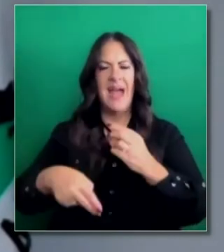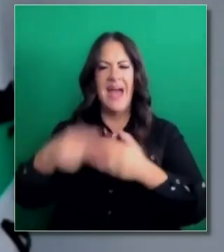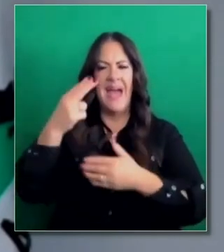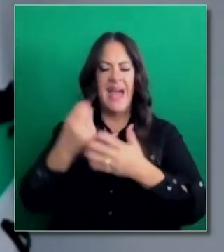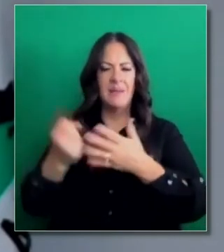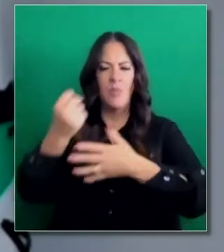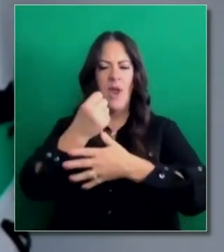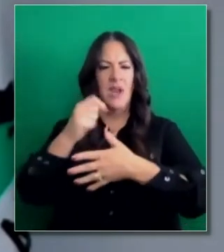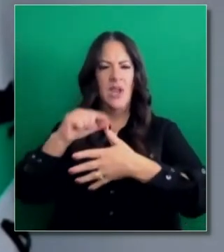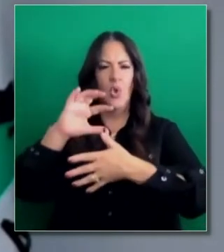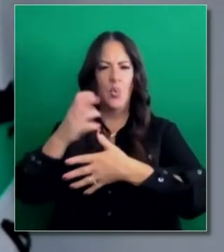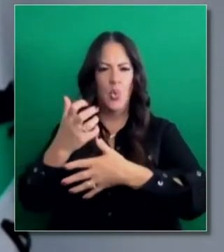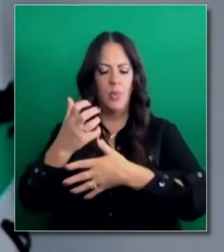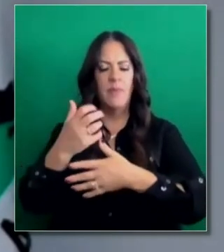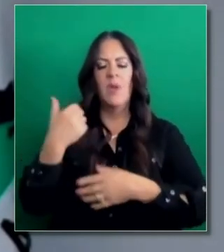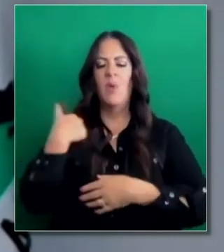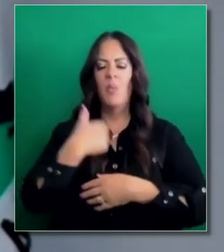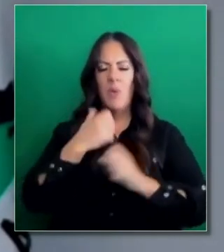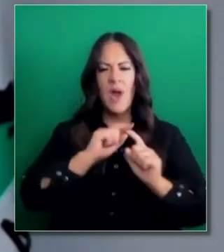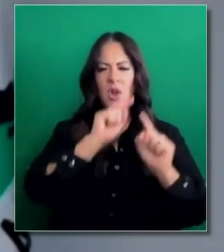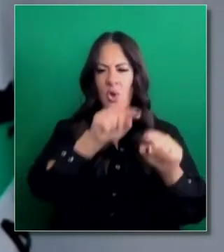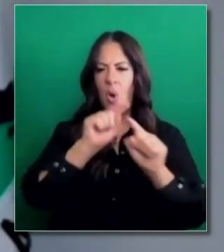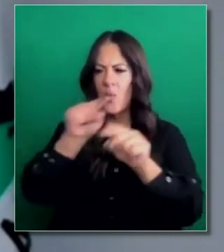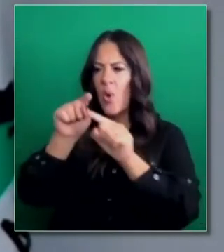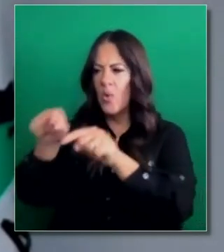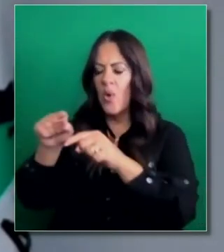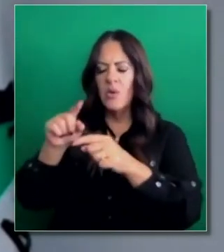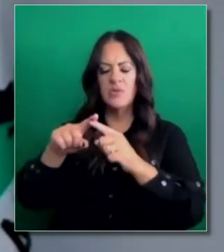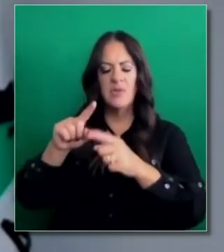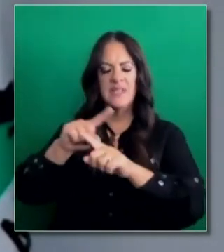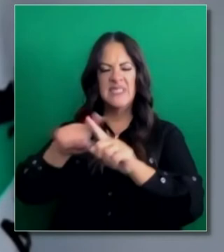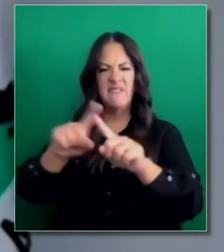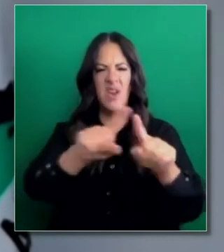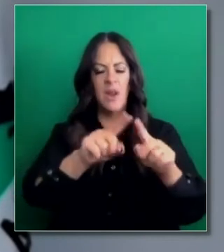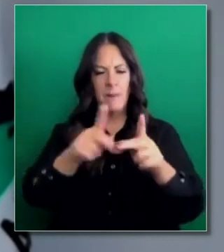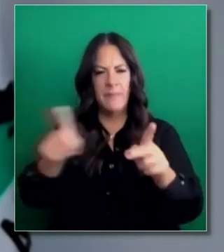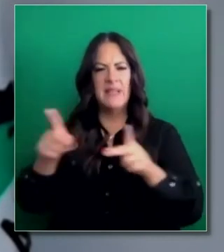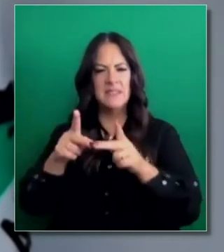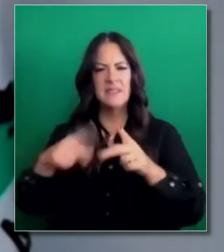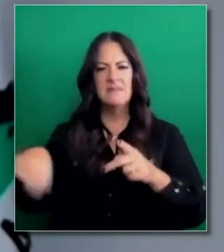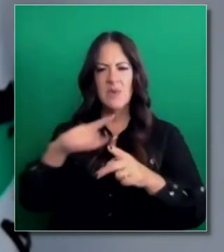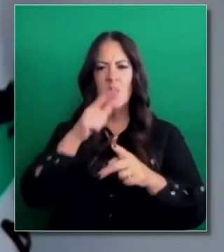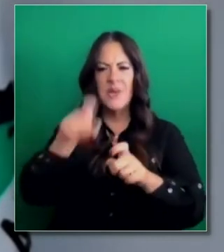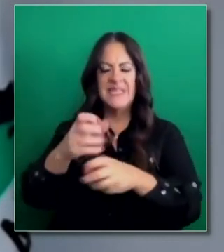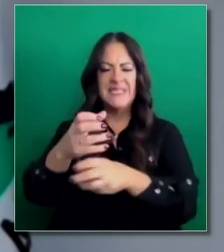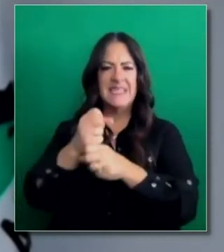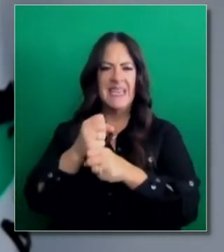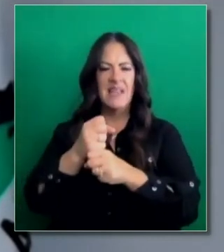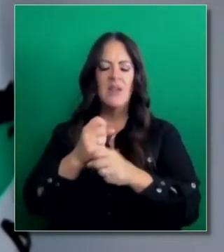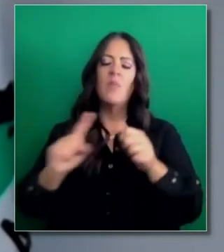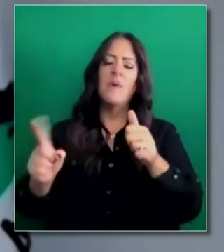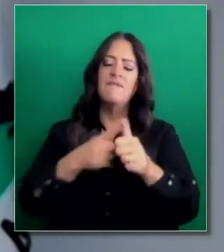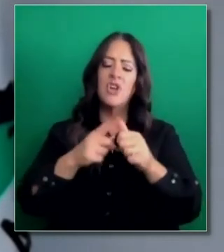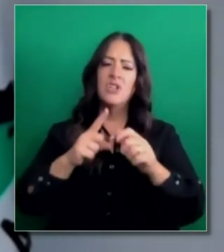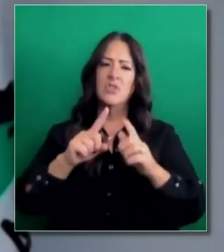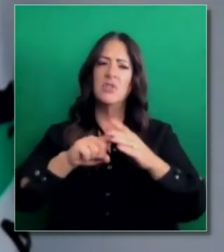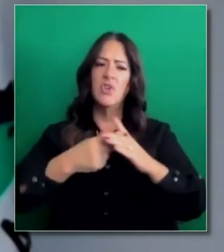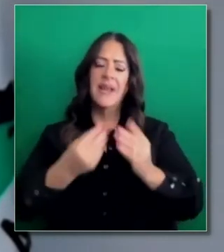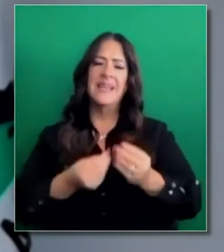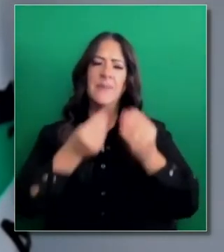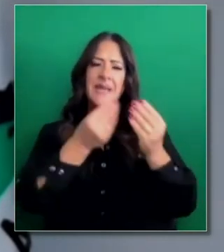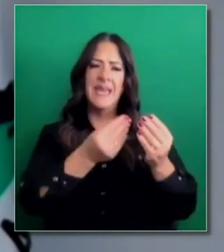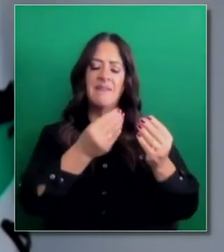esos primeros grupos nos va a ayudar a llegar a nuestra meta queremos que se vacune el más alto número de personas incluyendo las